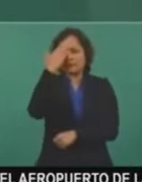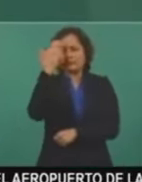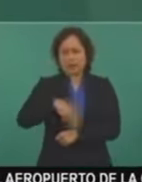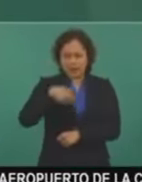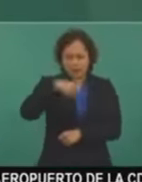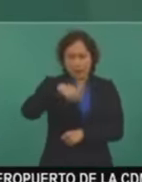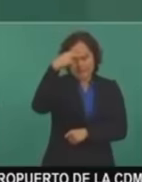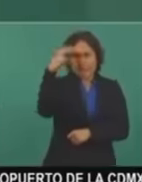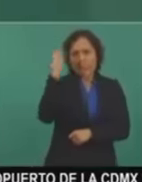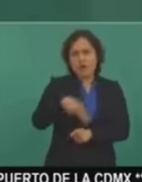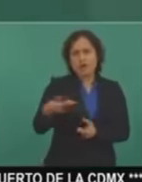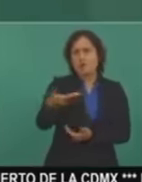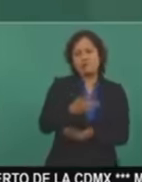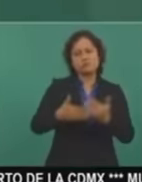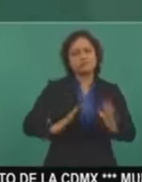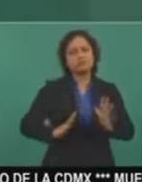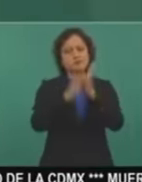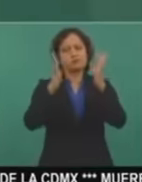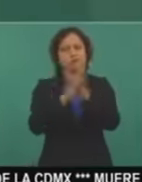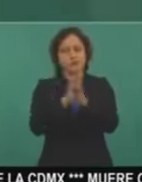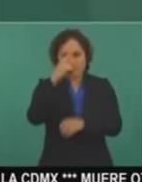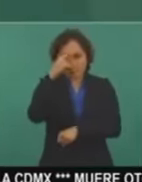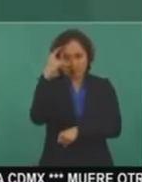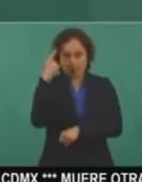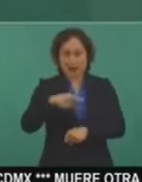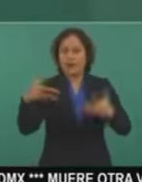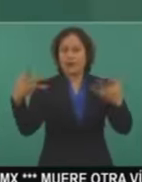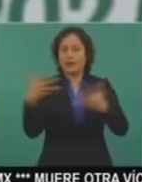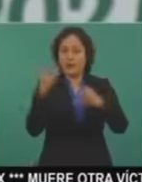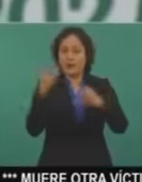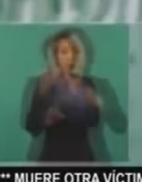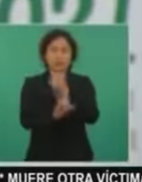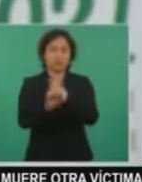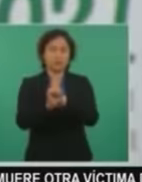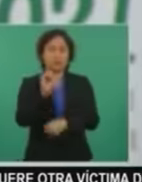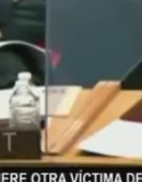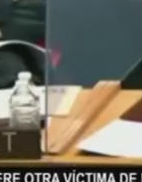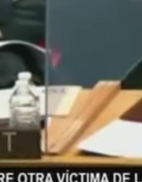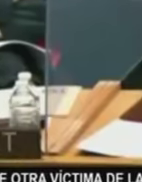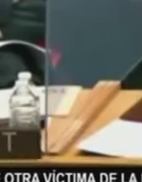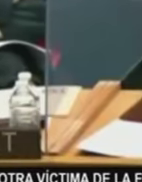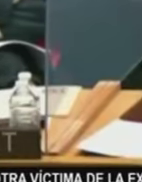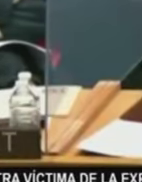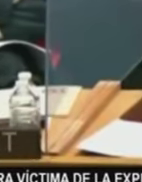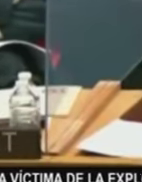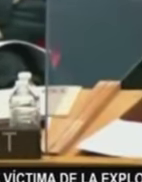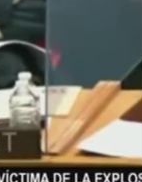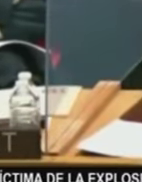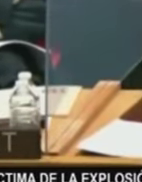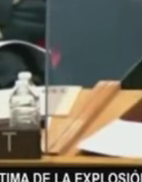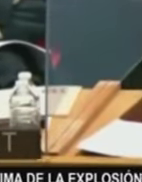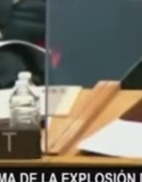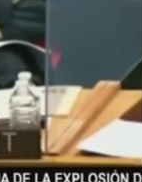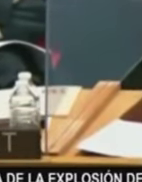para participar en la elaboración del plan que se comentó, que el presidente propuso. También es cierto que